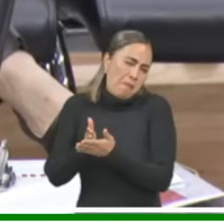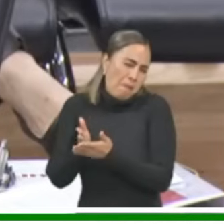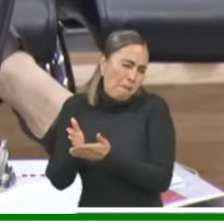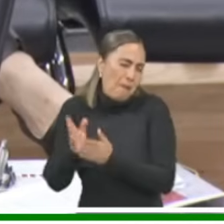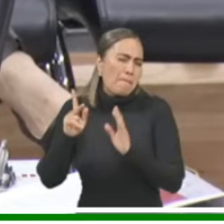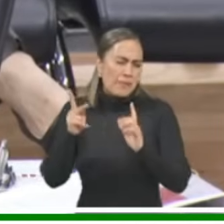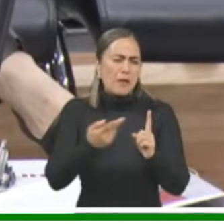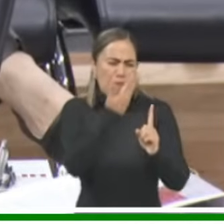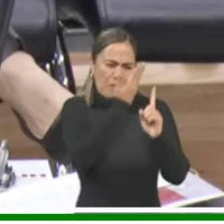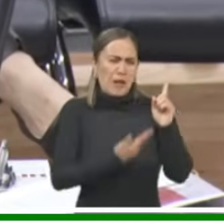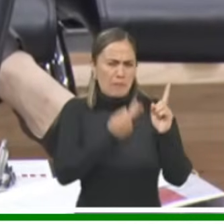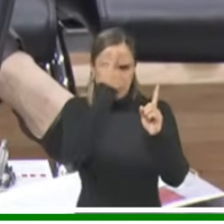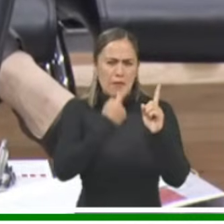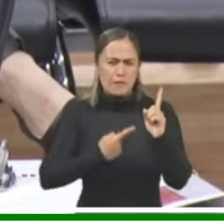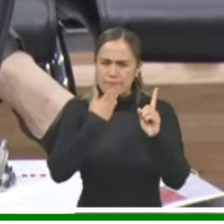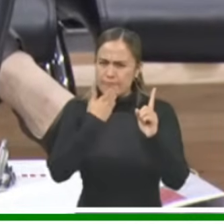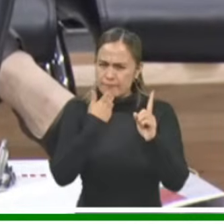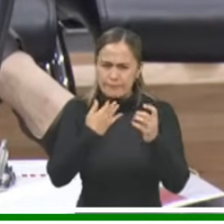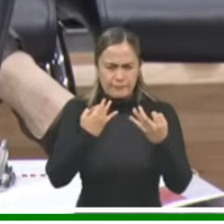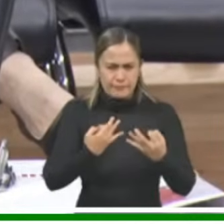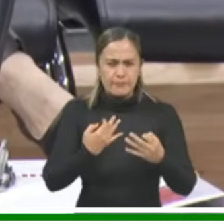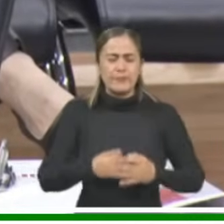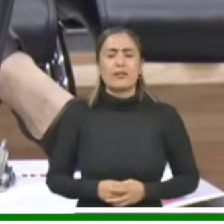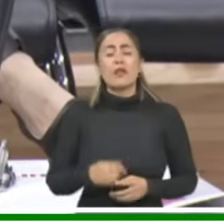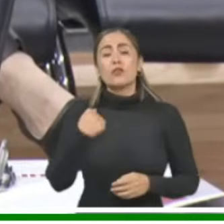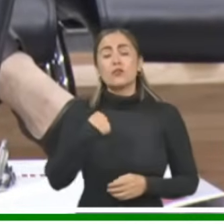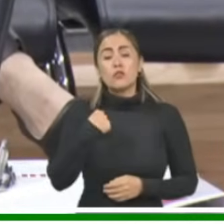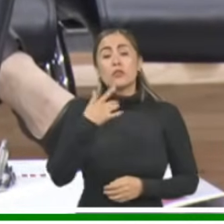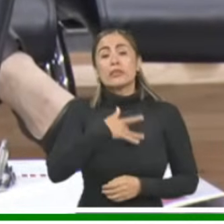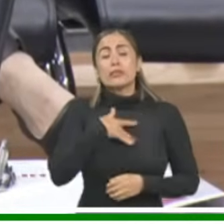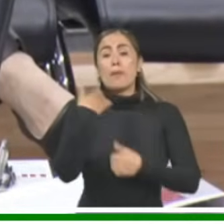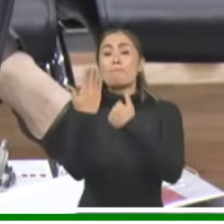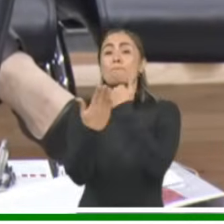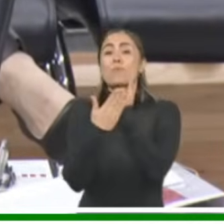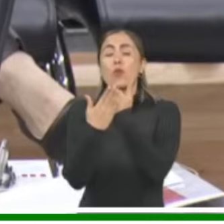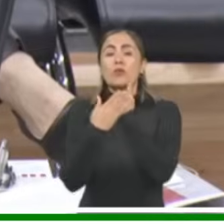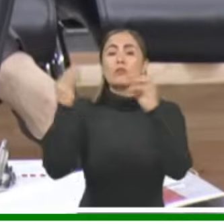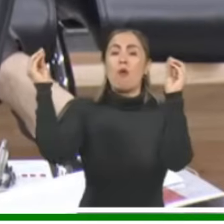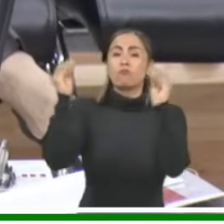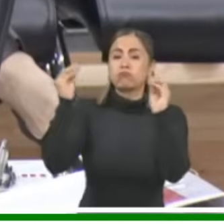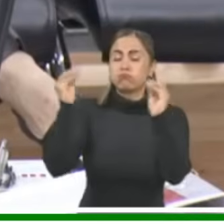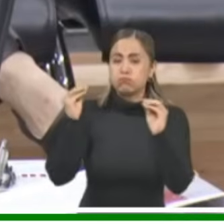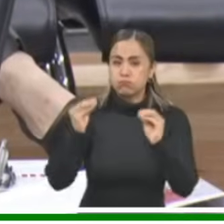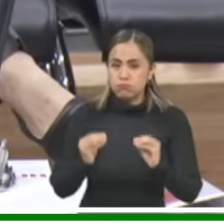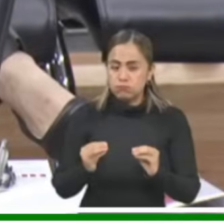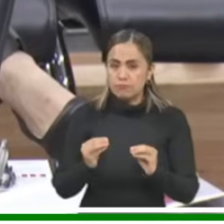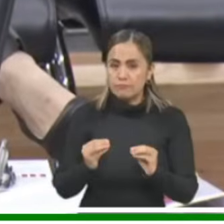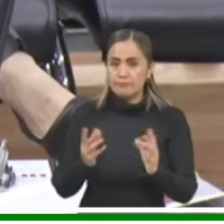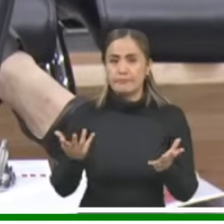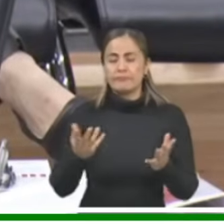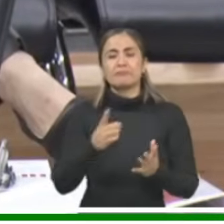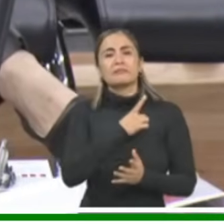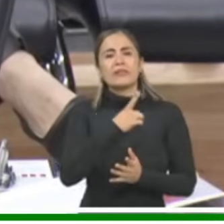necesario. Yo francamente creo que para los siguientes debates debería también considerarse